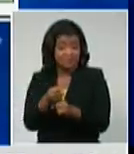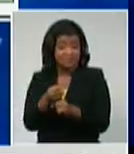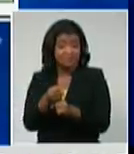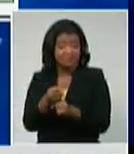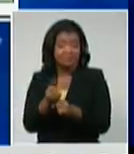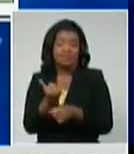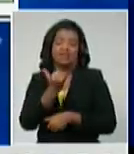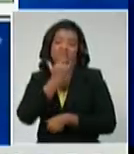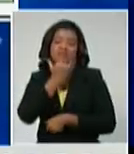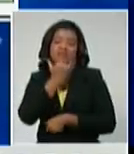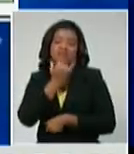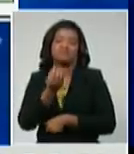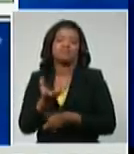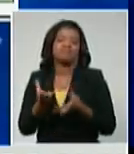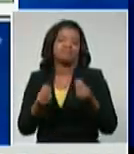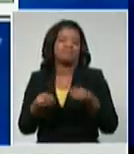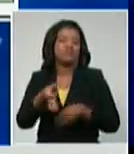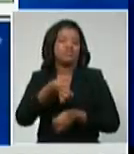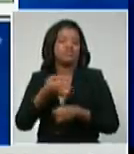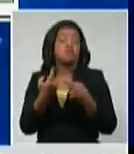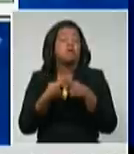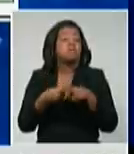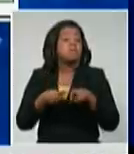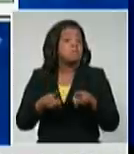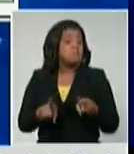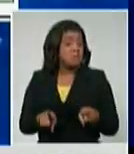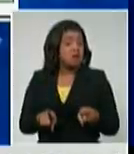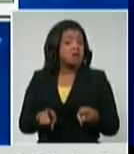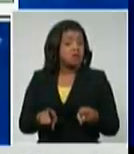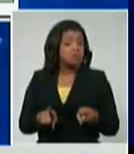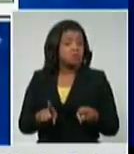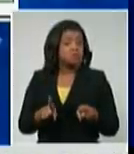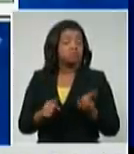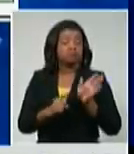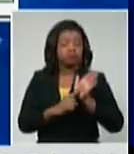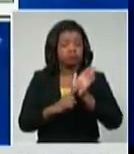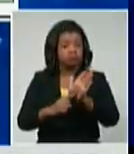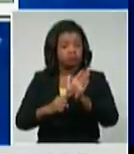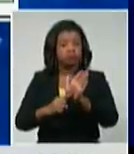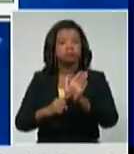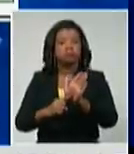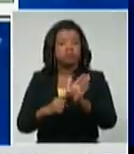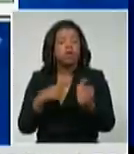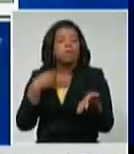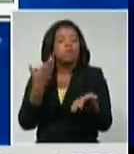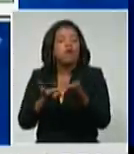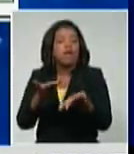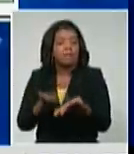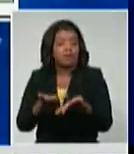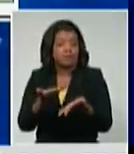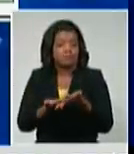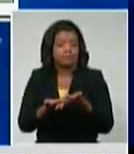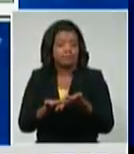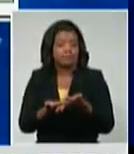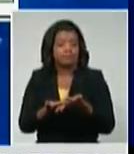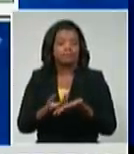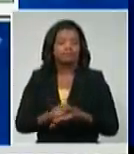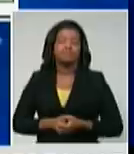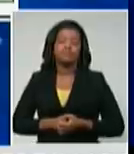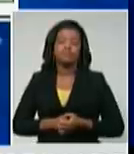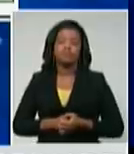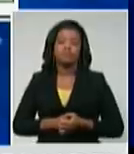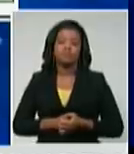a varios territorios. Sin embargo, demostró y está demostrado la factibilidad